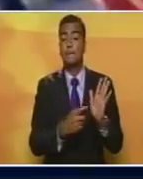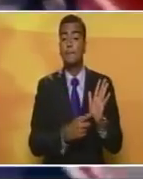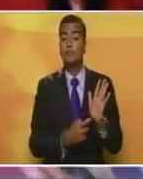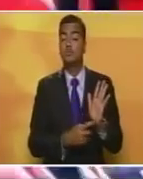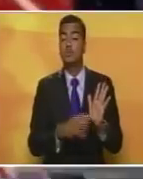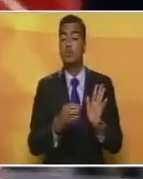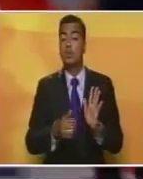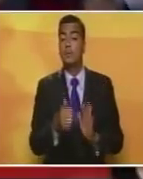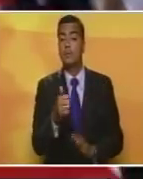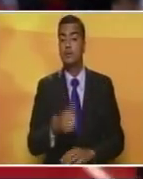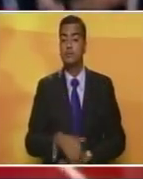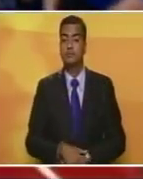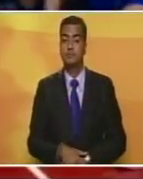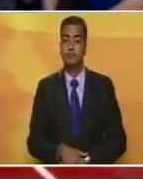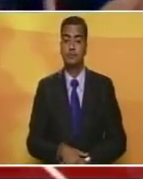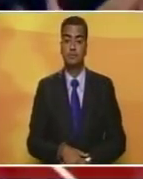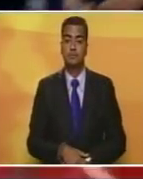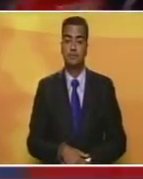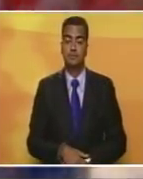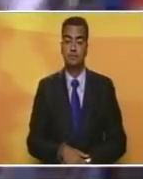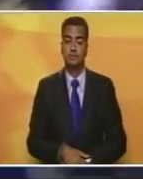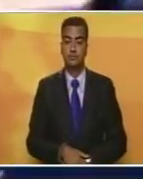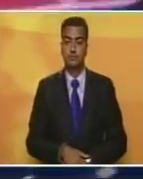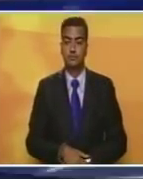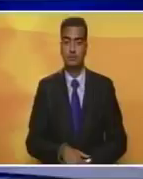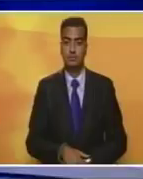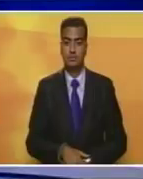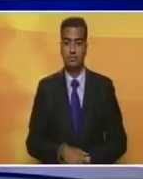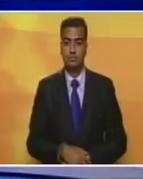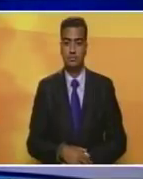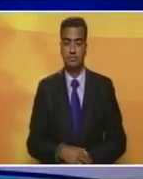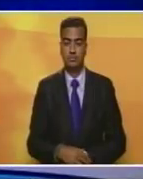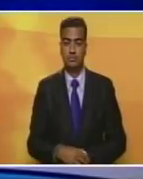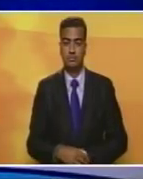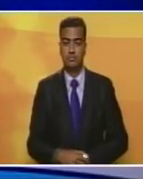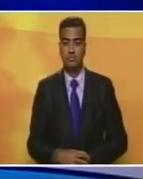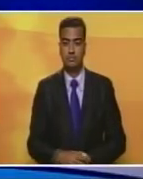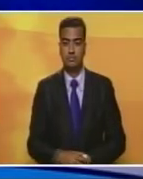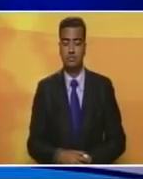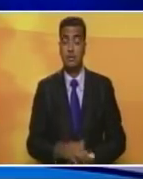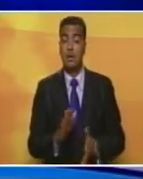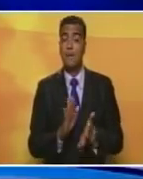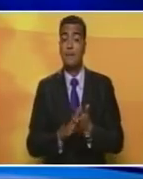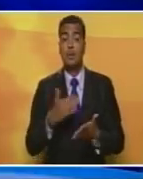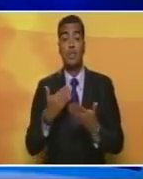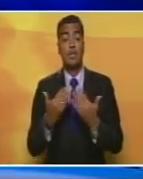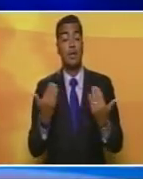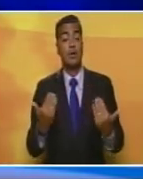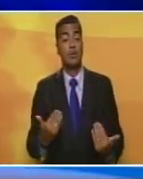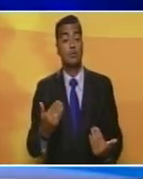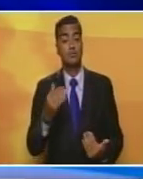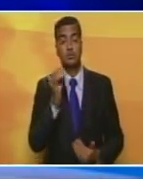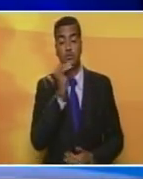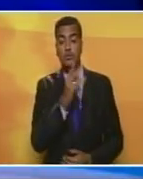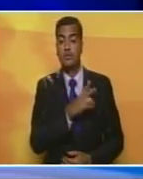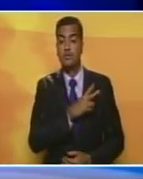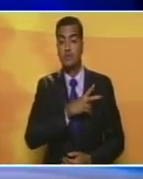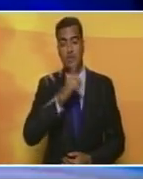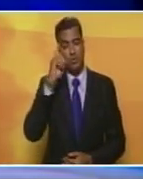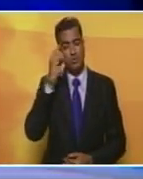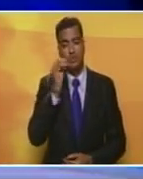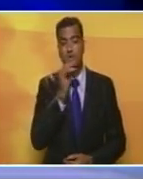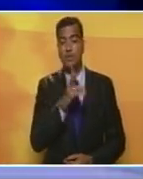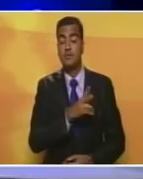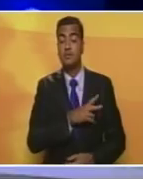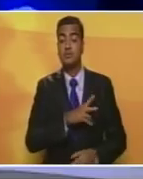y podría perderse entre 6 y 8 semanas de competición. La ostroscopia a la cual será sometido el jugador lo dejará fuera del juego